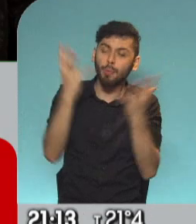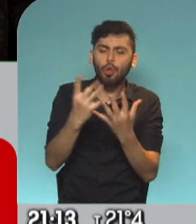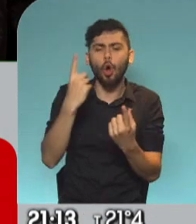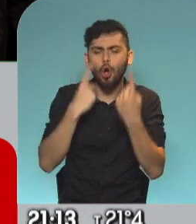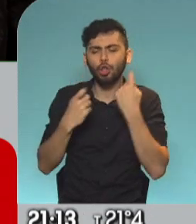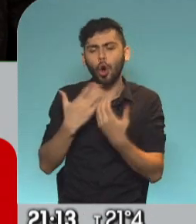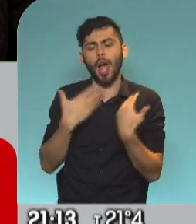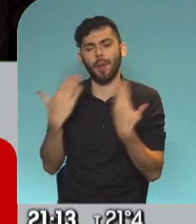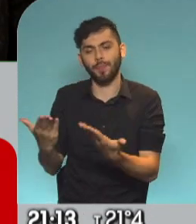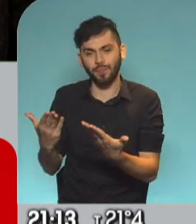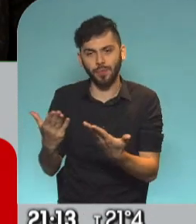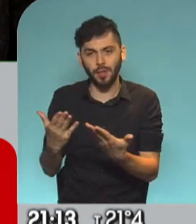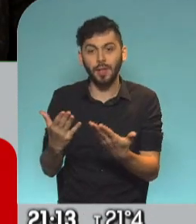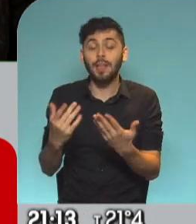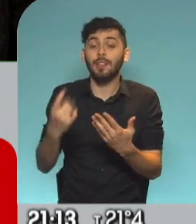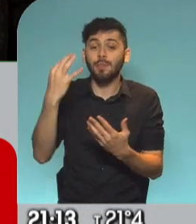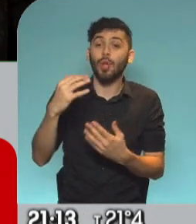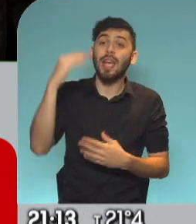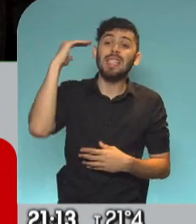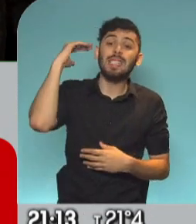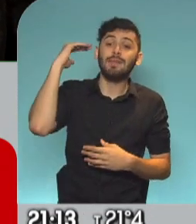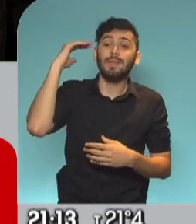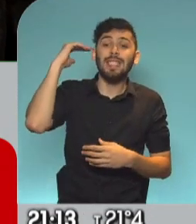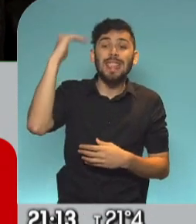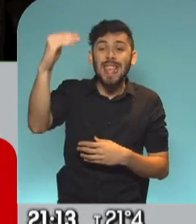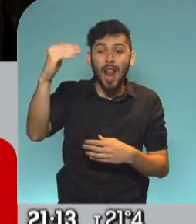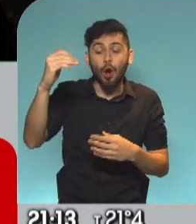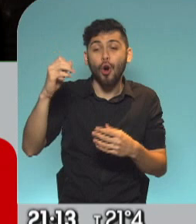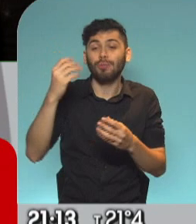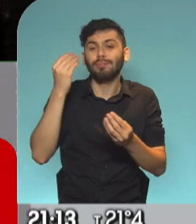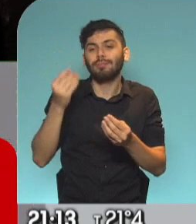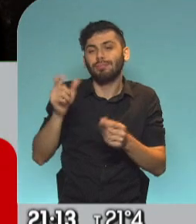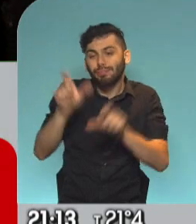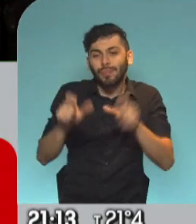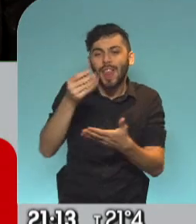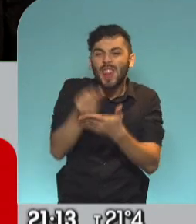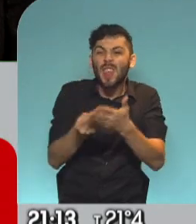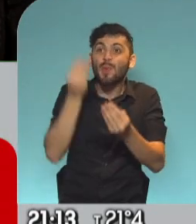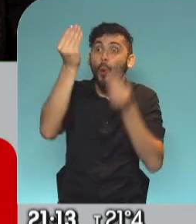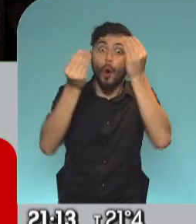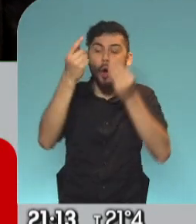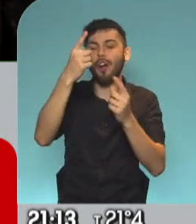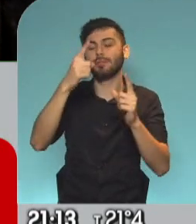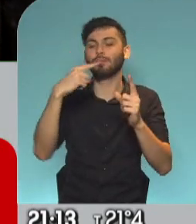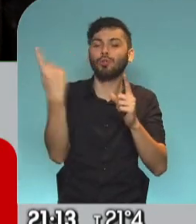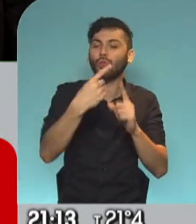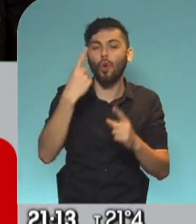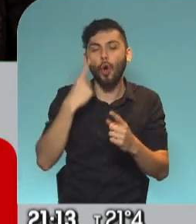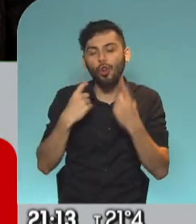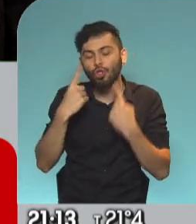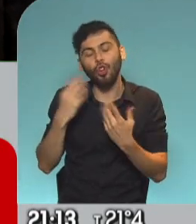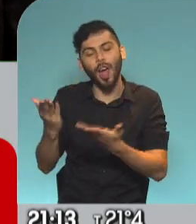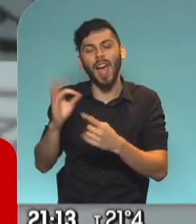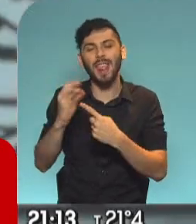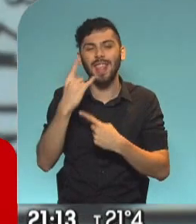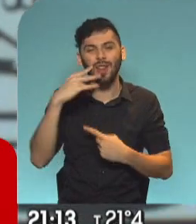el cielo de los humoristas gráficos está llorando. Y nos quedamos con esa frase, Gaby. Gracias por explicarnos un poco más sobre quién